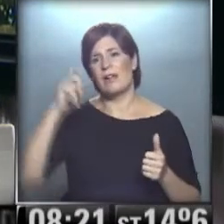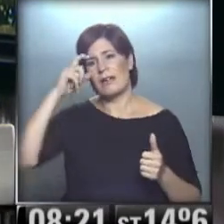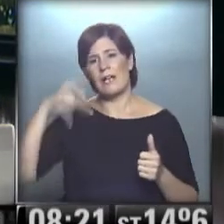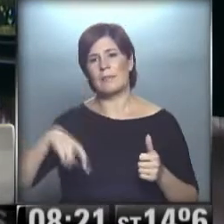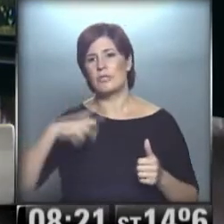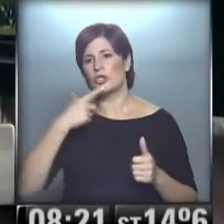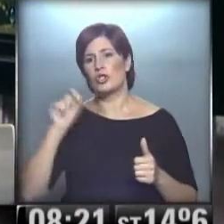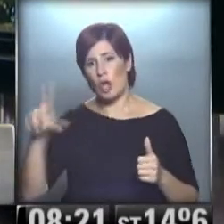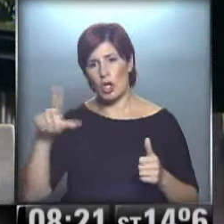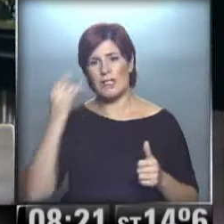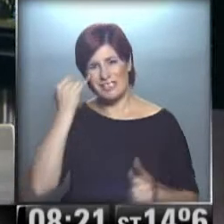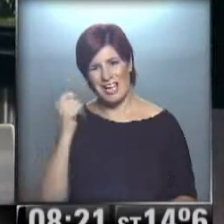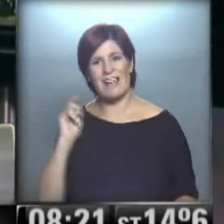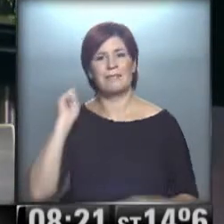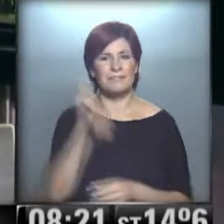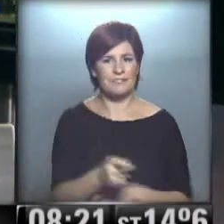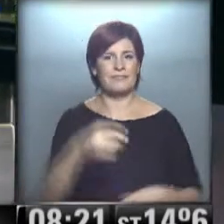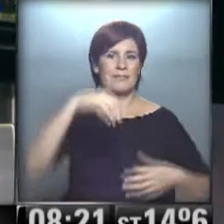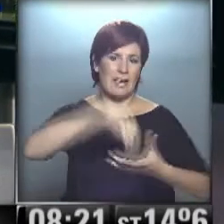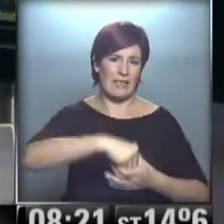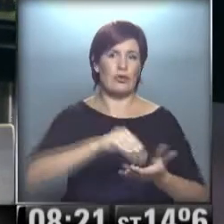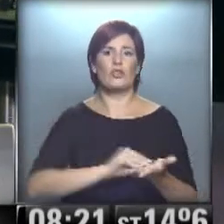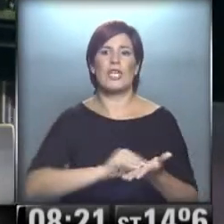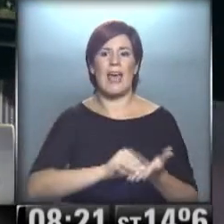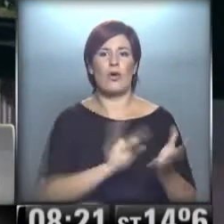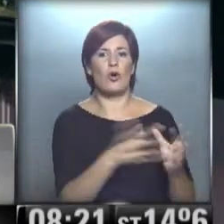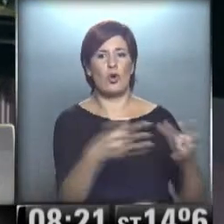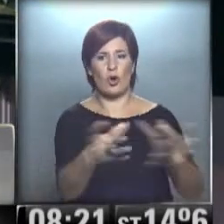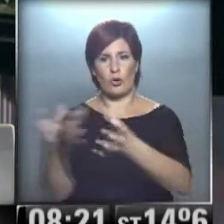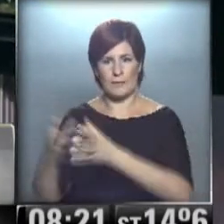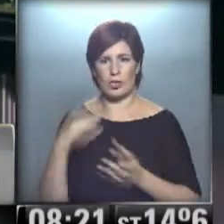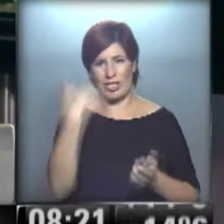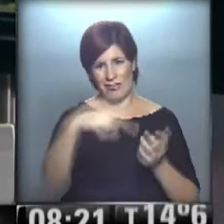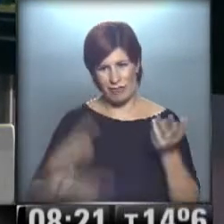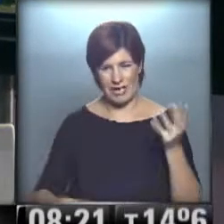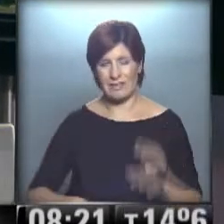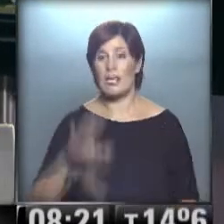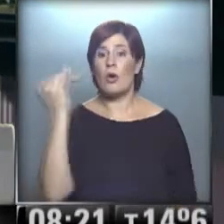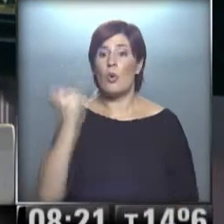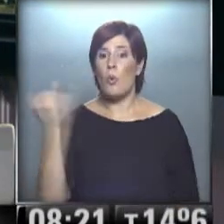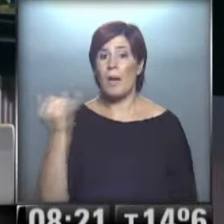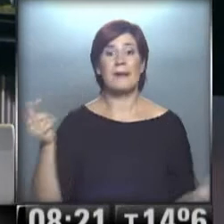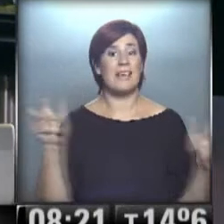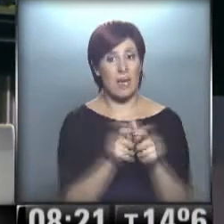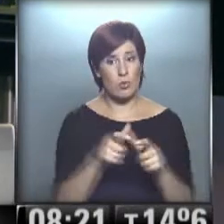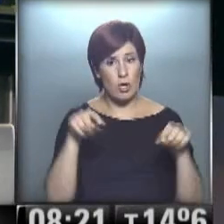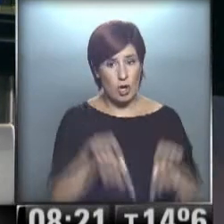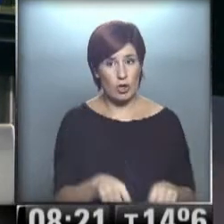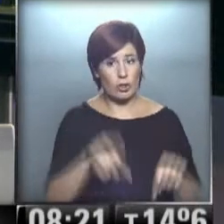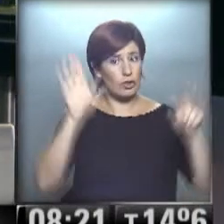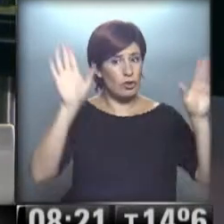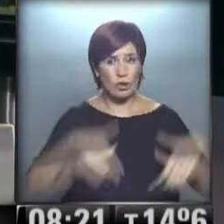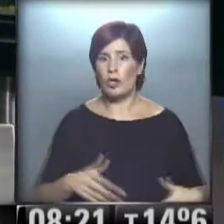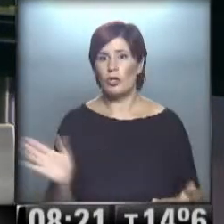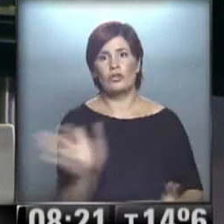recinto de las comisiones del senado nacional el próximo día jueves va a ser reunión de plenario de comisiones la primera reunión